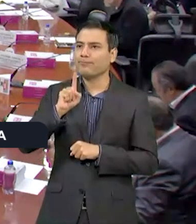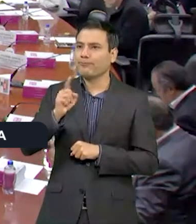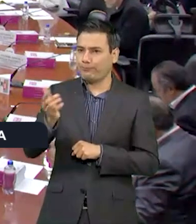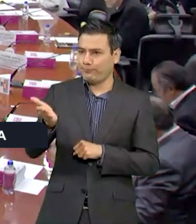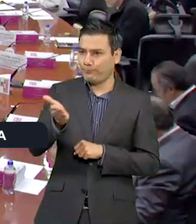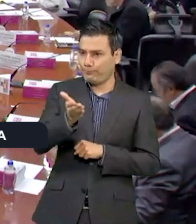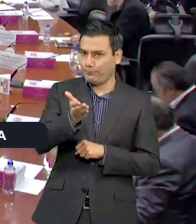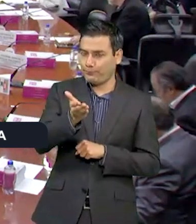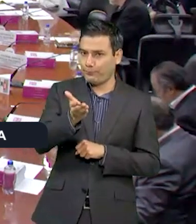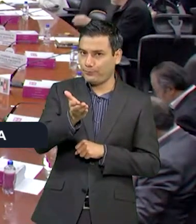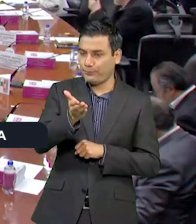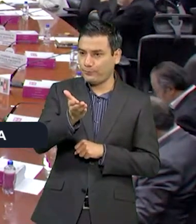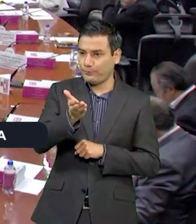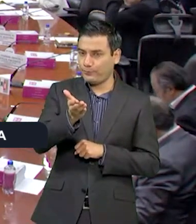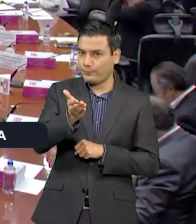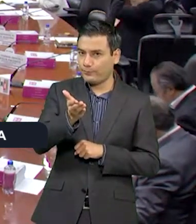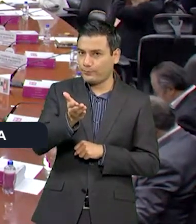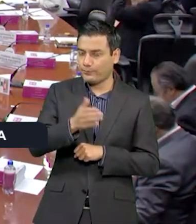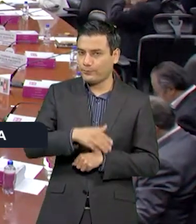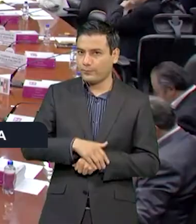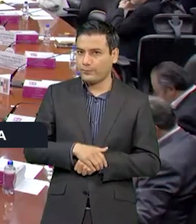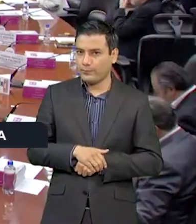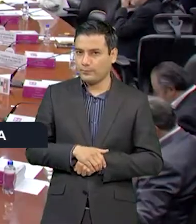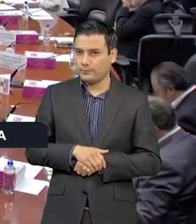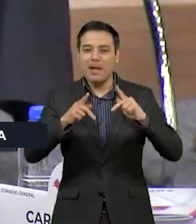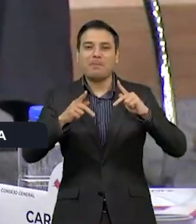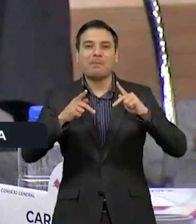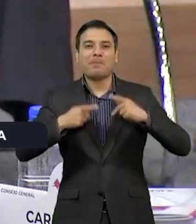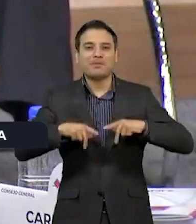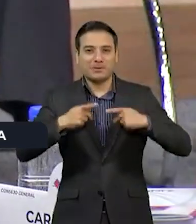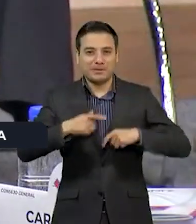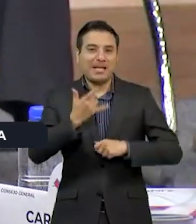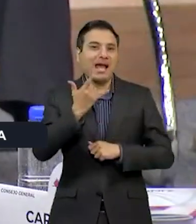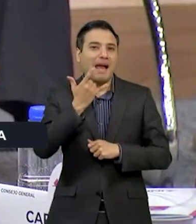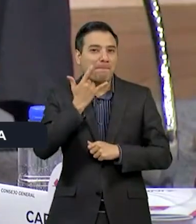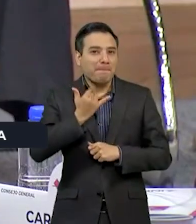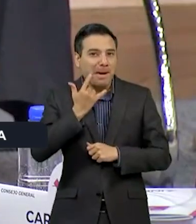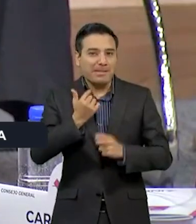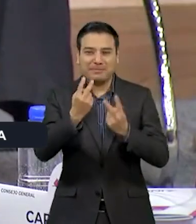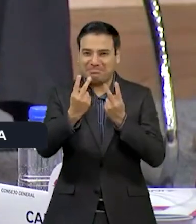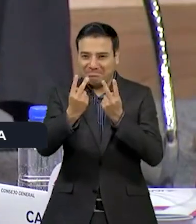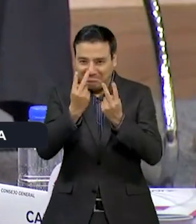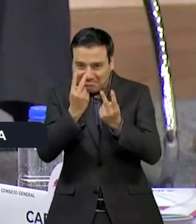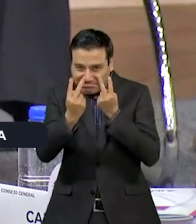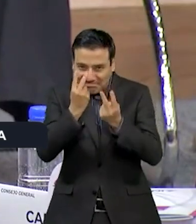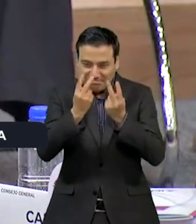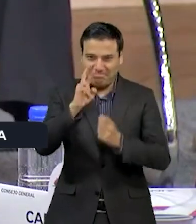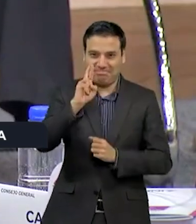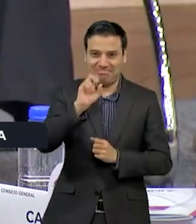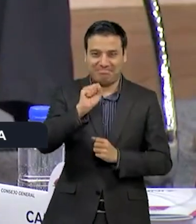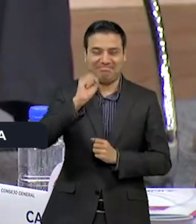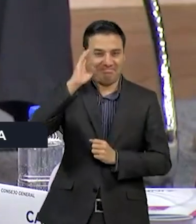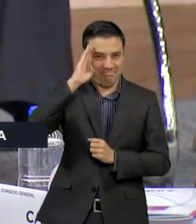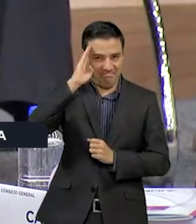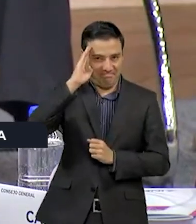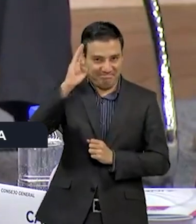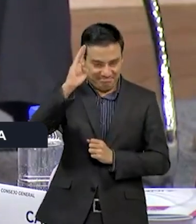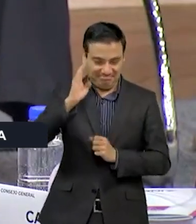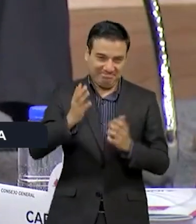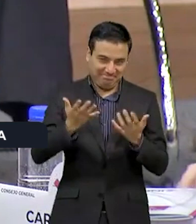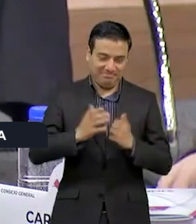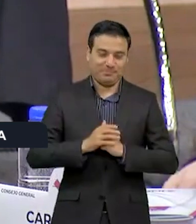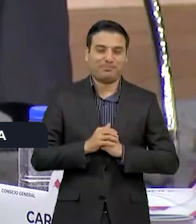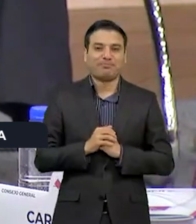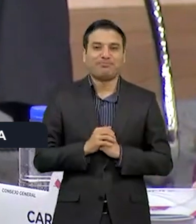irregularidades detectadas en los gastos de precampaña a nivel federal y local el consejero Jorge Montaño presidente de la comisión de fiscalización del órgano